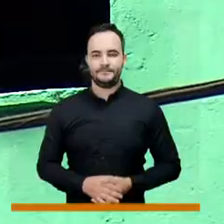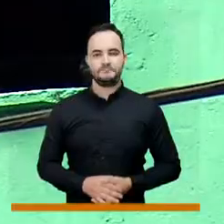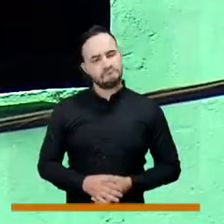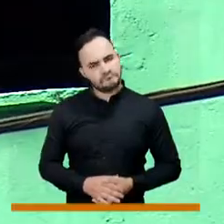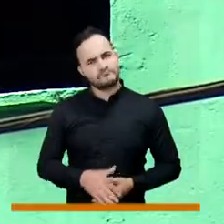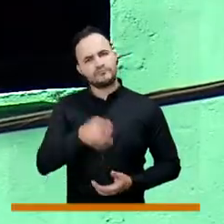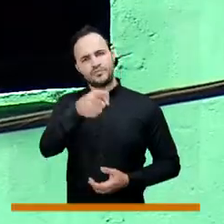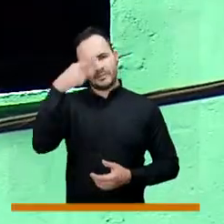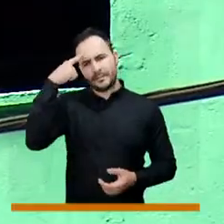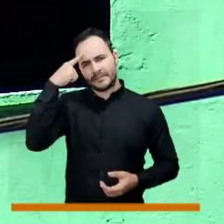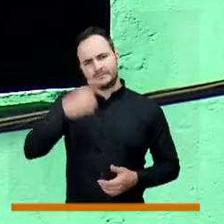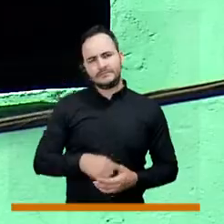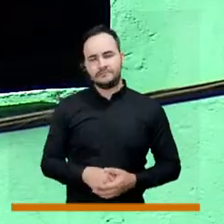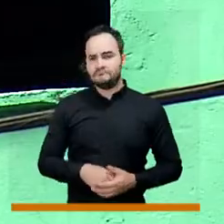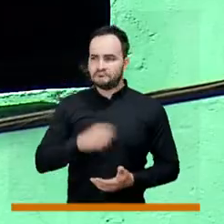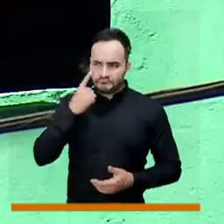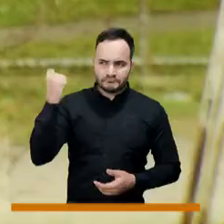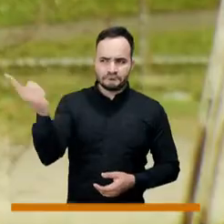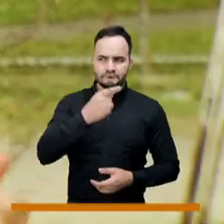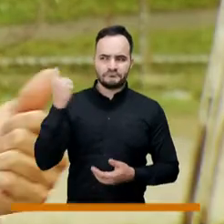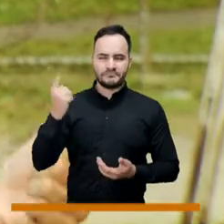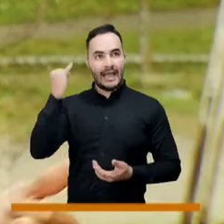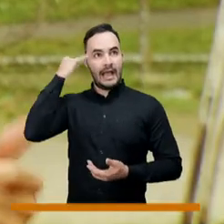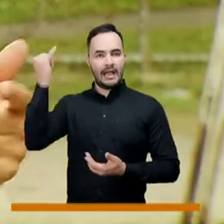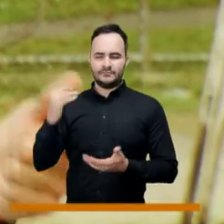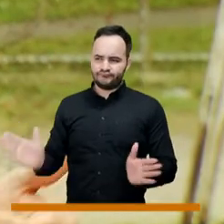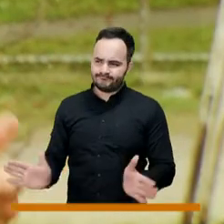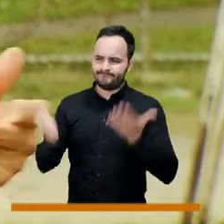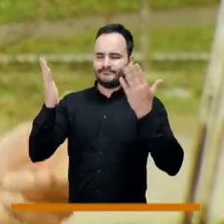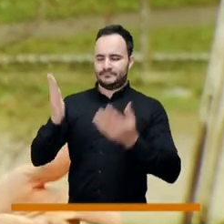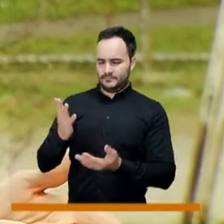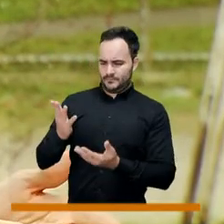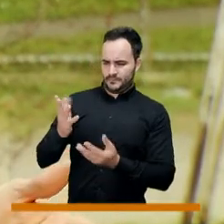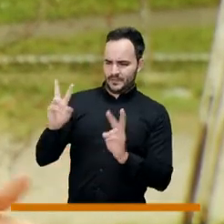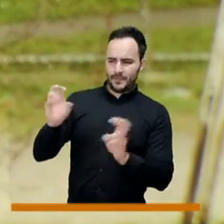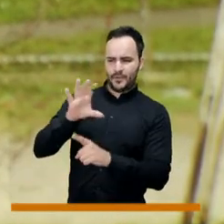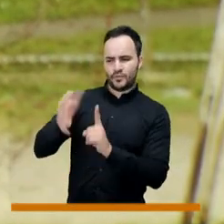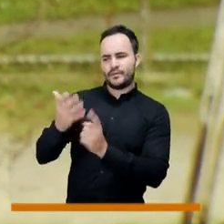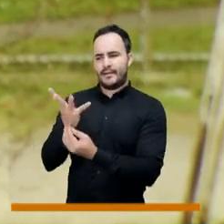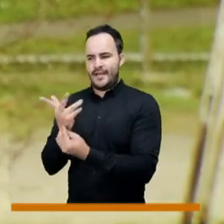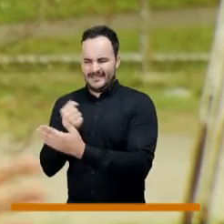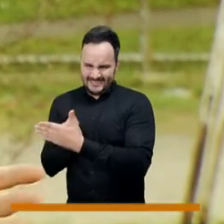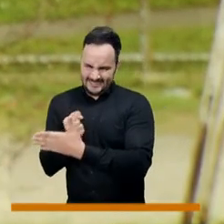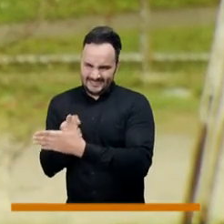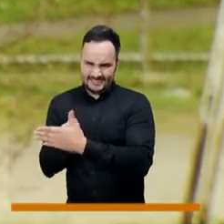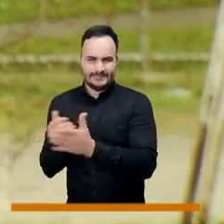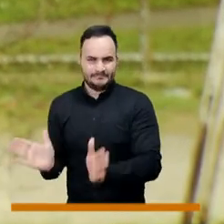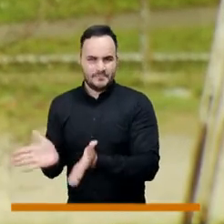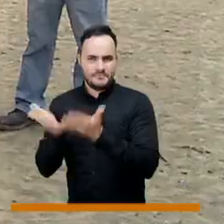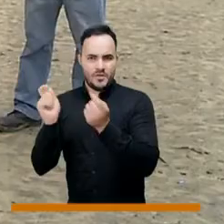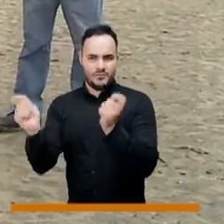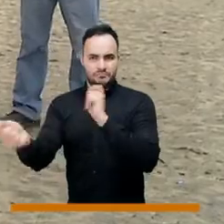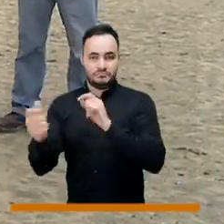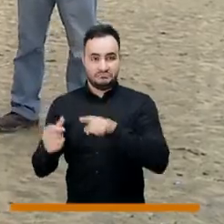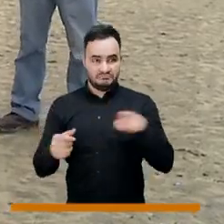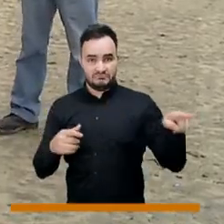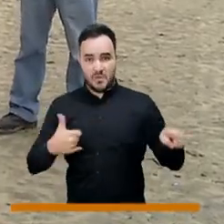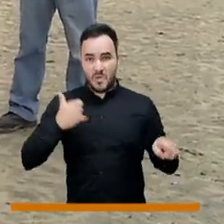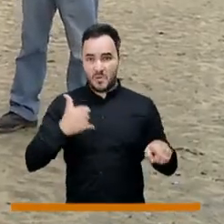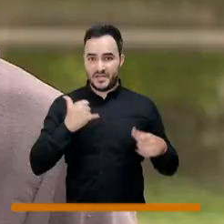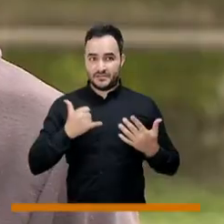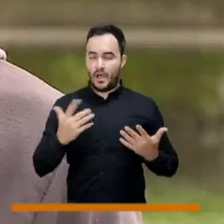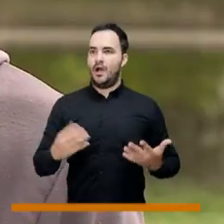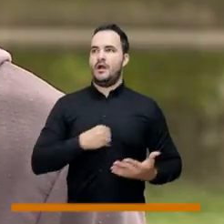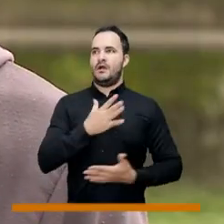Don César, ¿cree usted que potenciar las artes, la cultura, la tecnología favorece las posibilidades de las nuevas generaciones? Sí, claro,